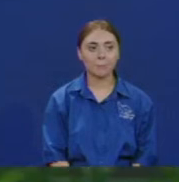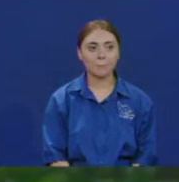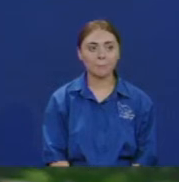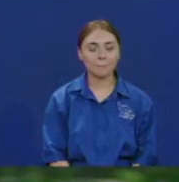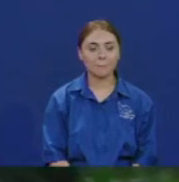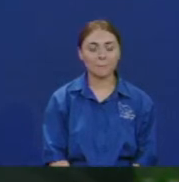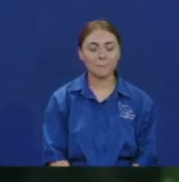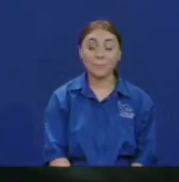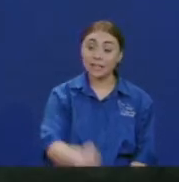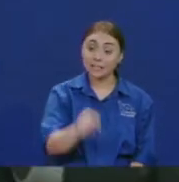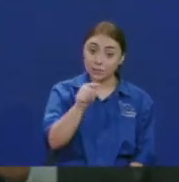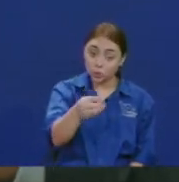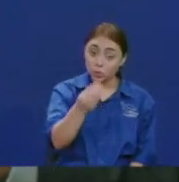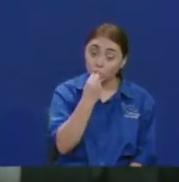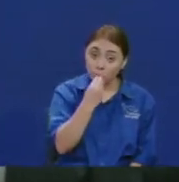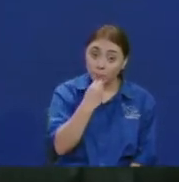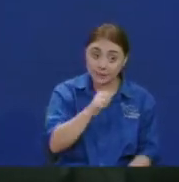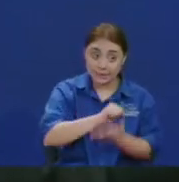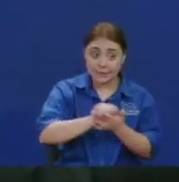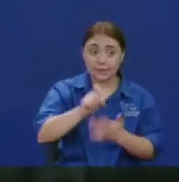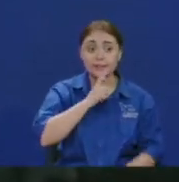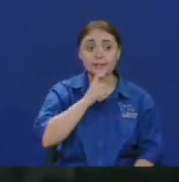Si se come el fruto dulce, usted va a ser dulce.